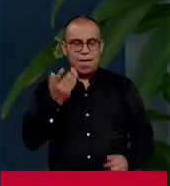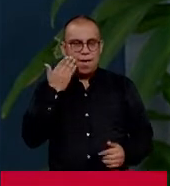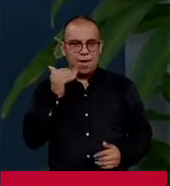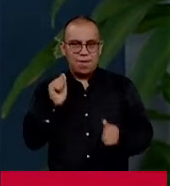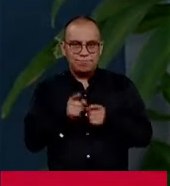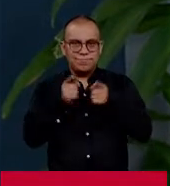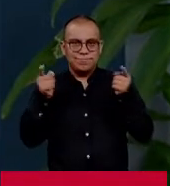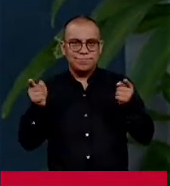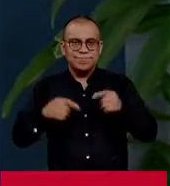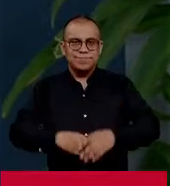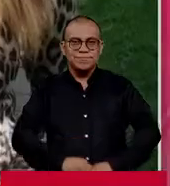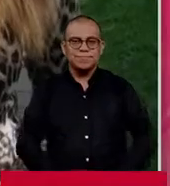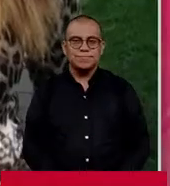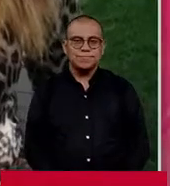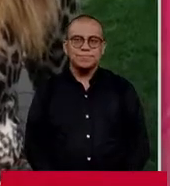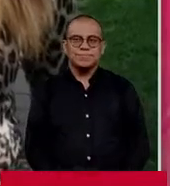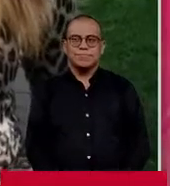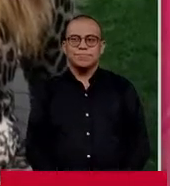Capital. Ani.